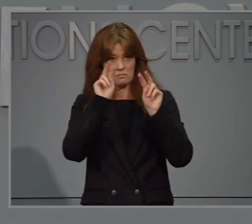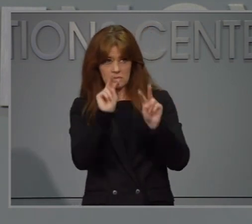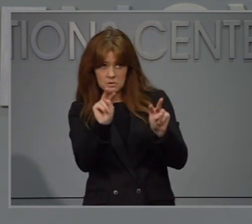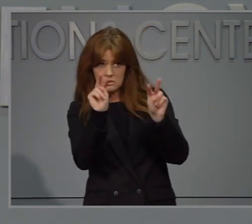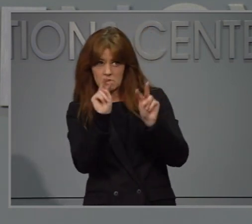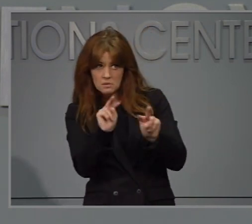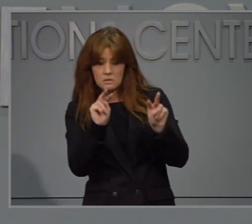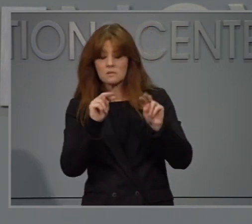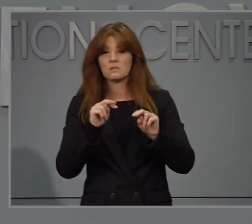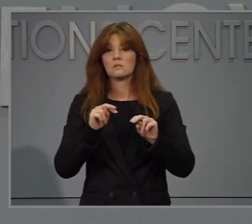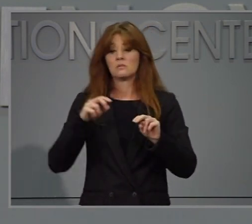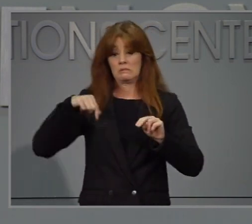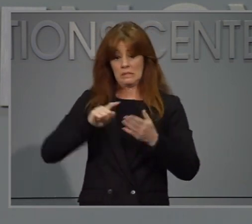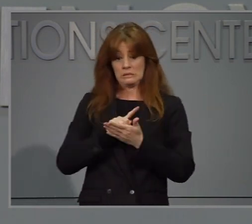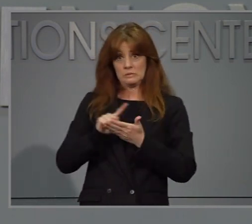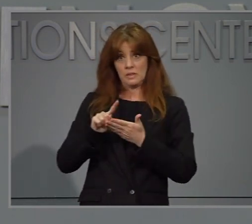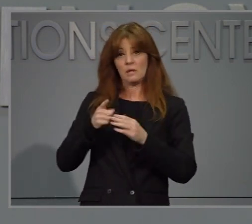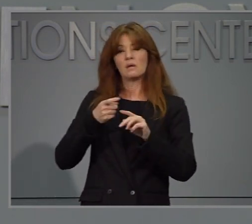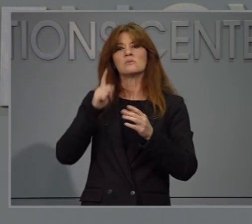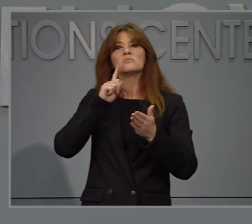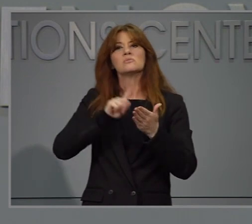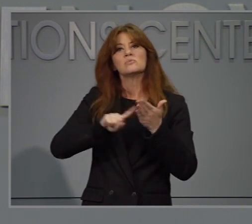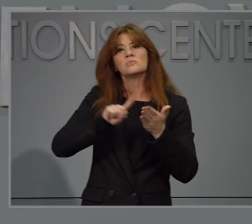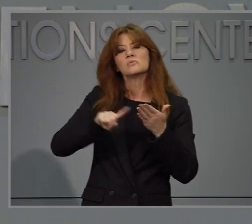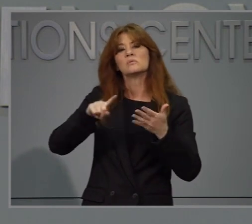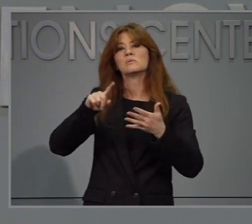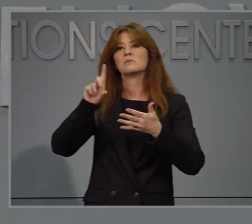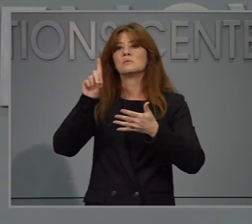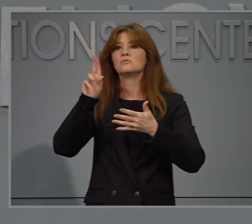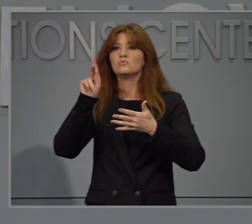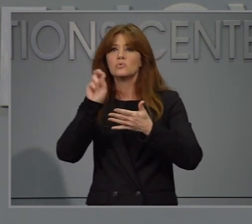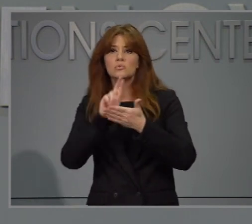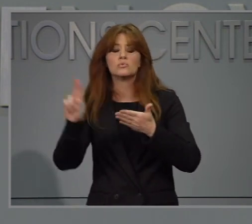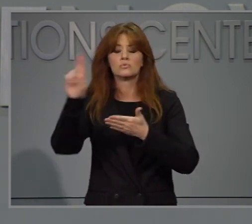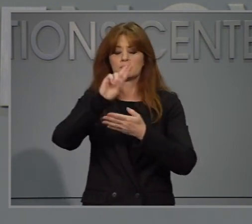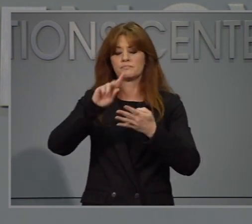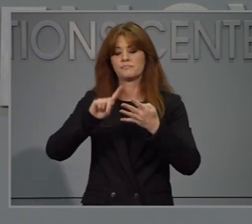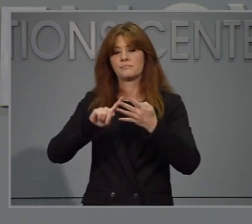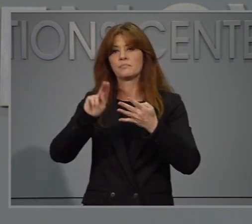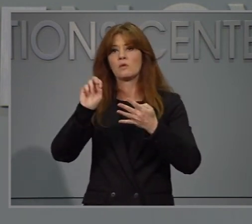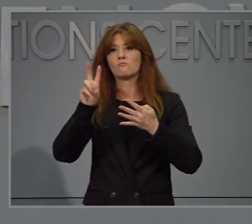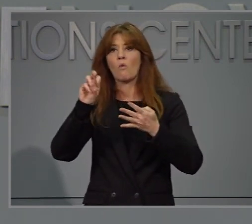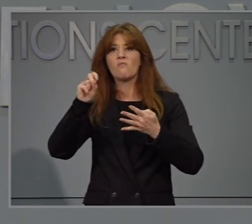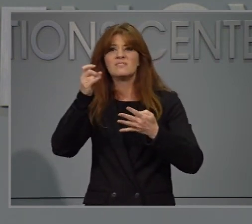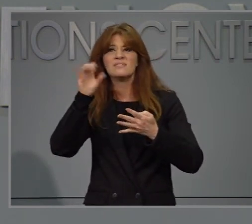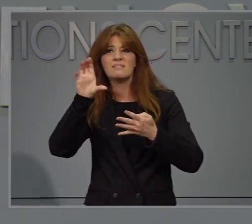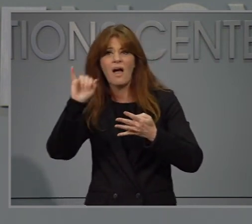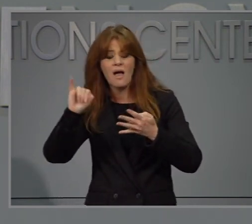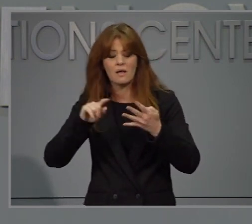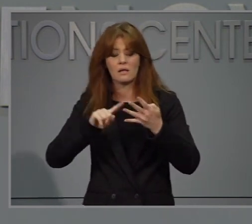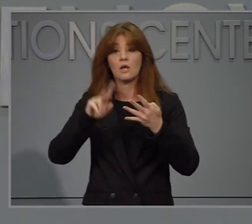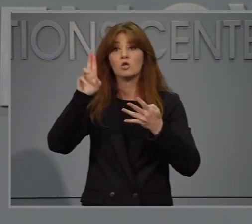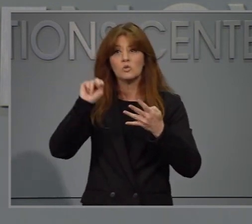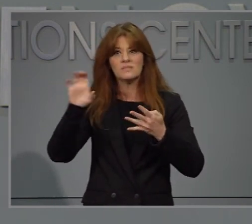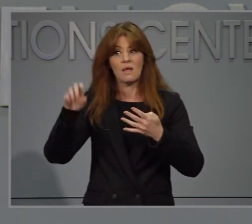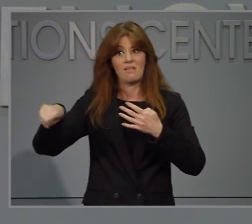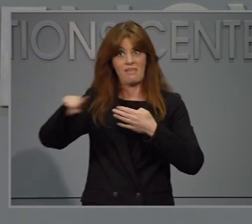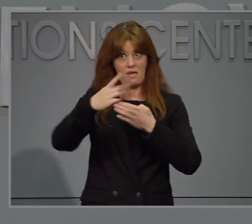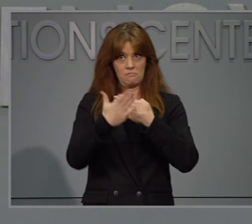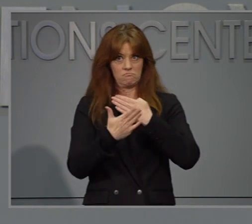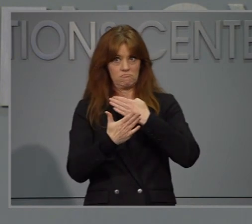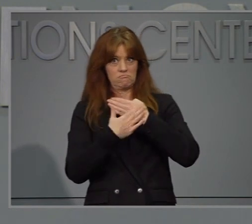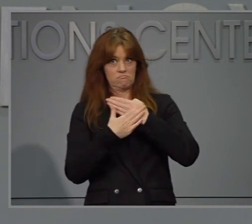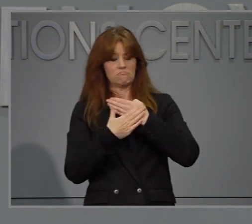estrechamente. Tenemos un reporte que lo hicieron los investigadores Duke University, Novasci y